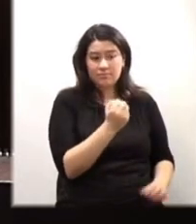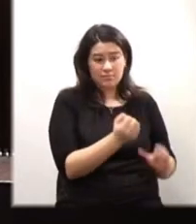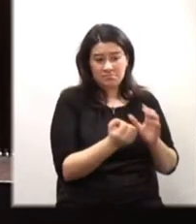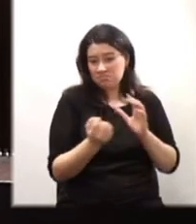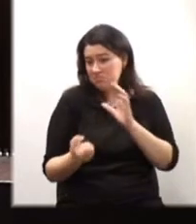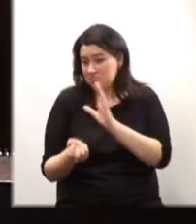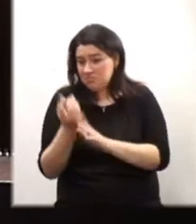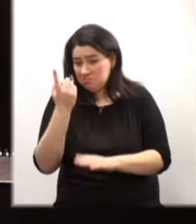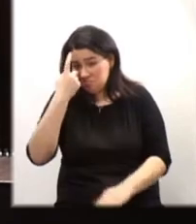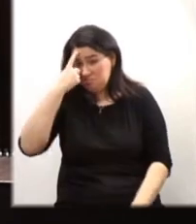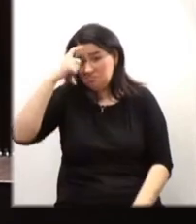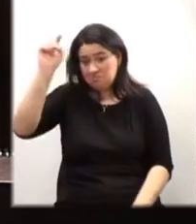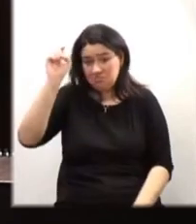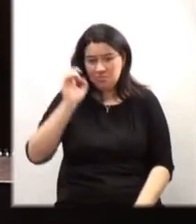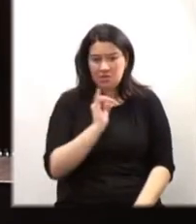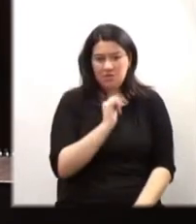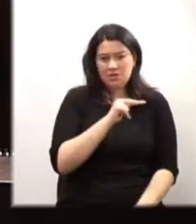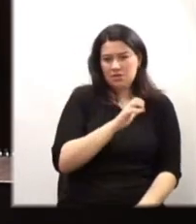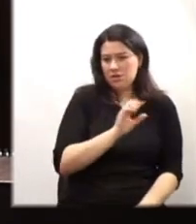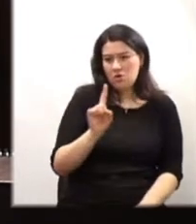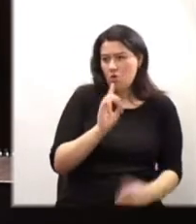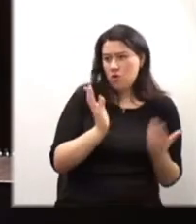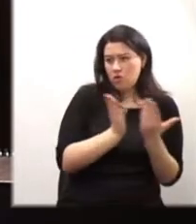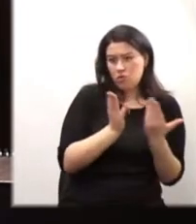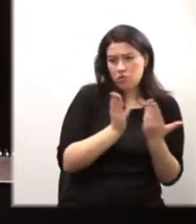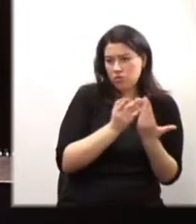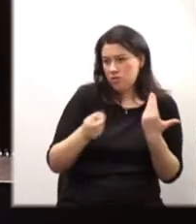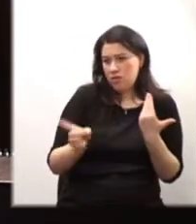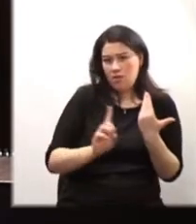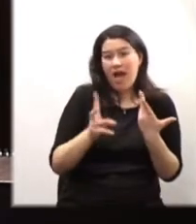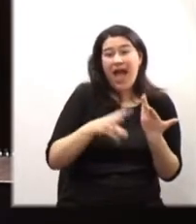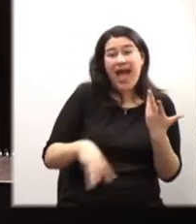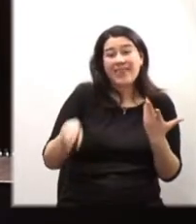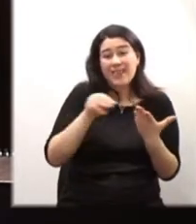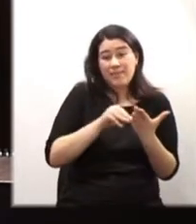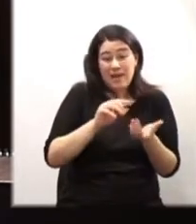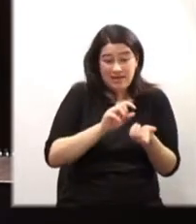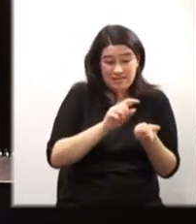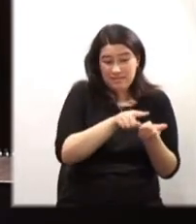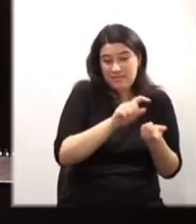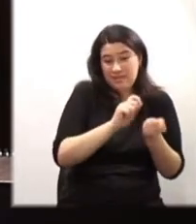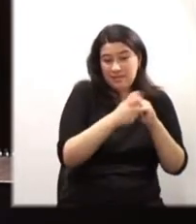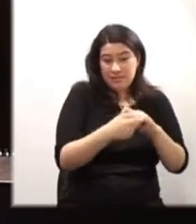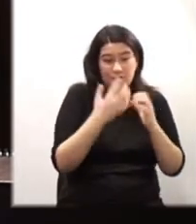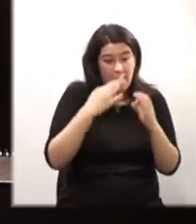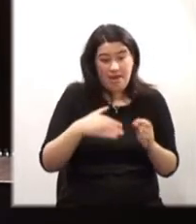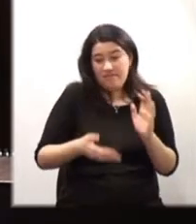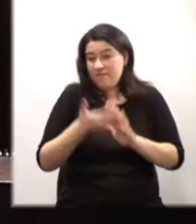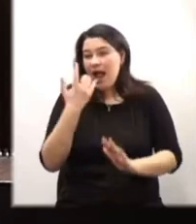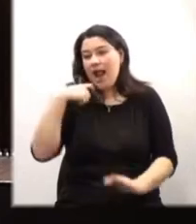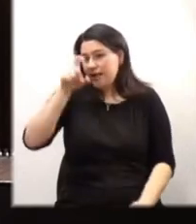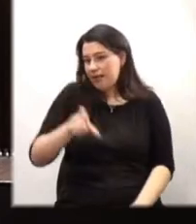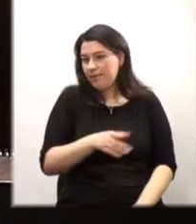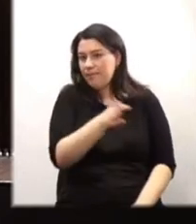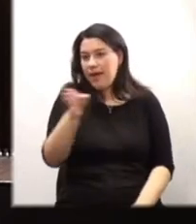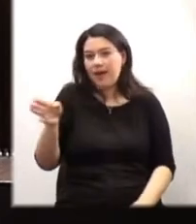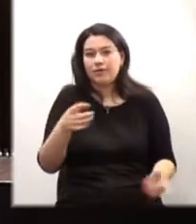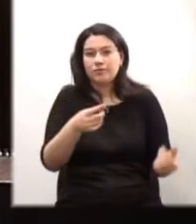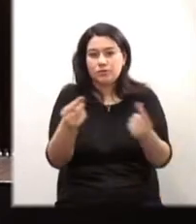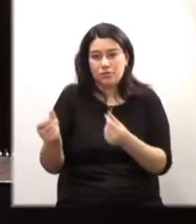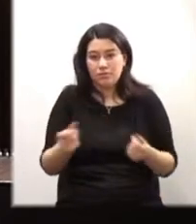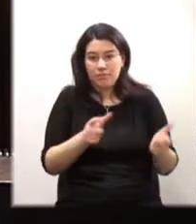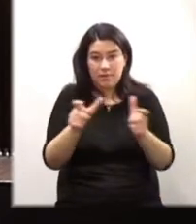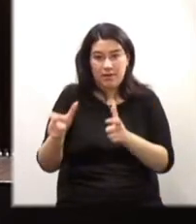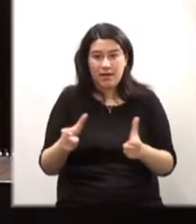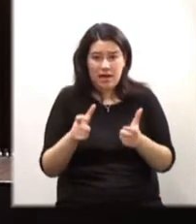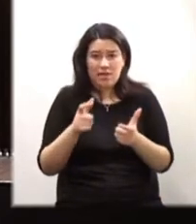creado, el INE no lo estudia, y además que es el que tiene impacto real, porque cuando alguien va al supermercado, los precios se ajustaron